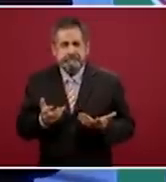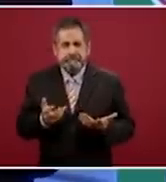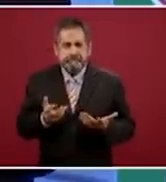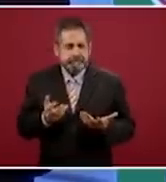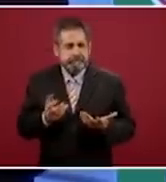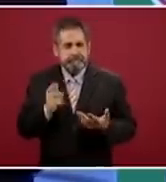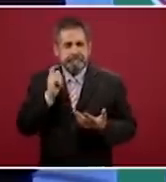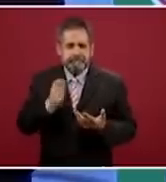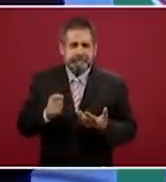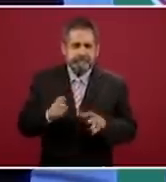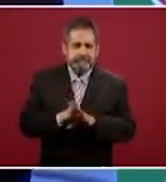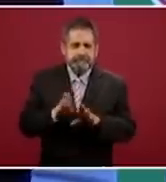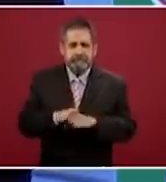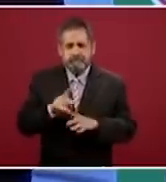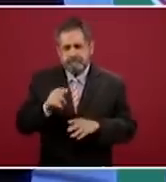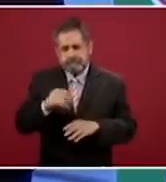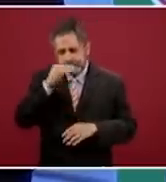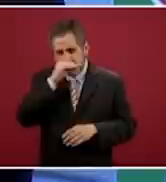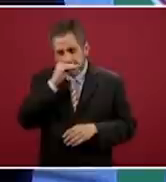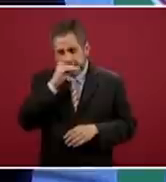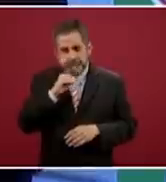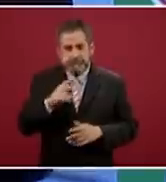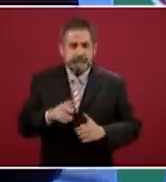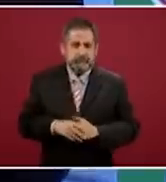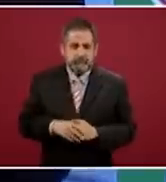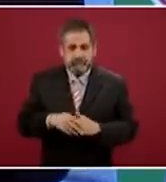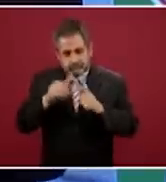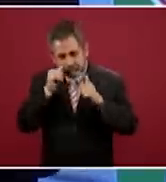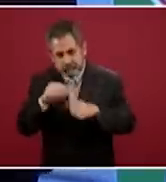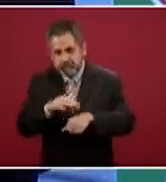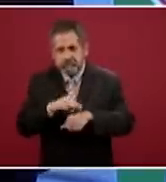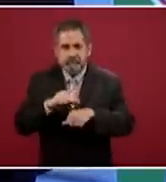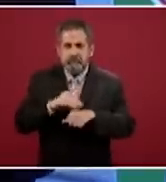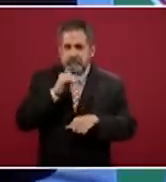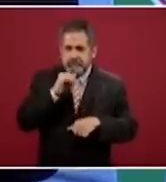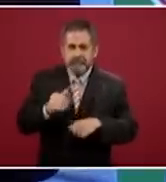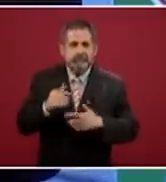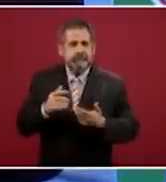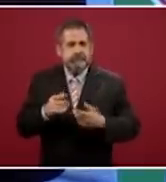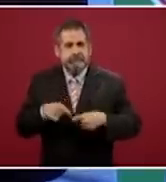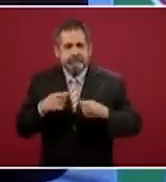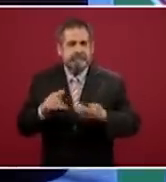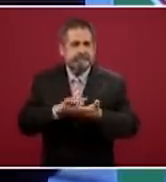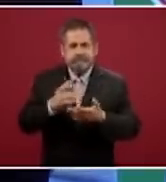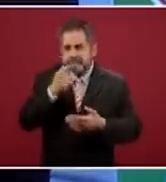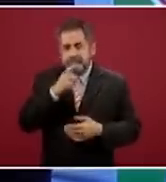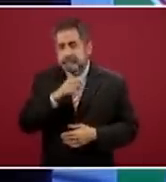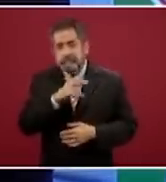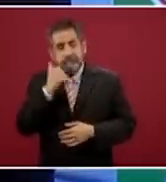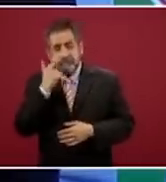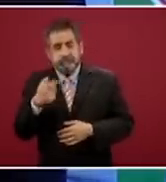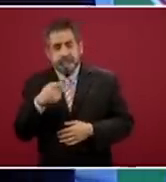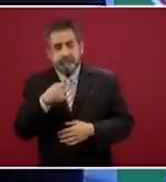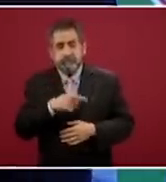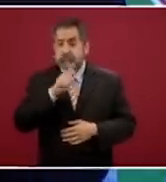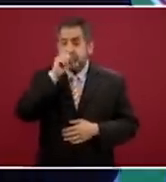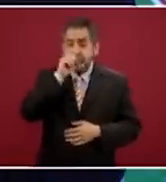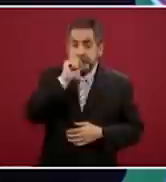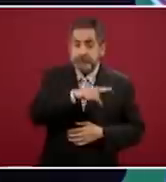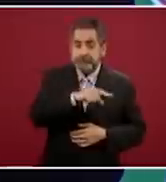sea gratuita, la atención médica, los medicamentos, y tampoco